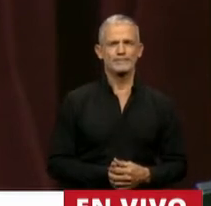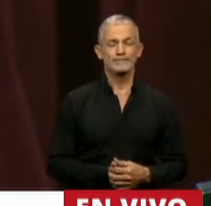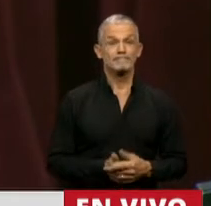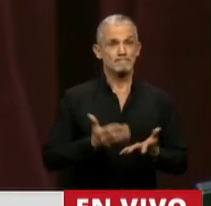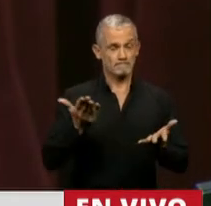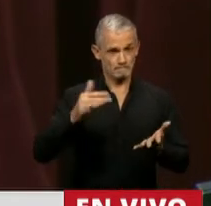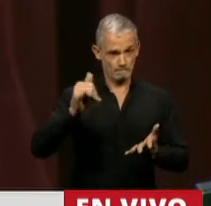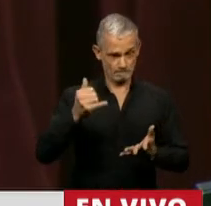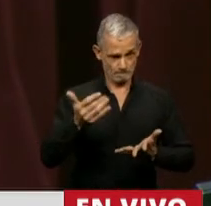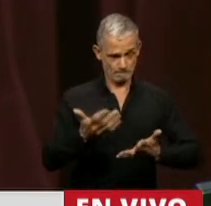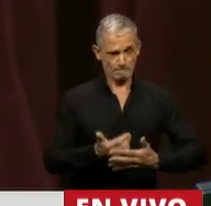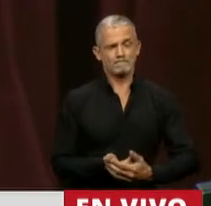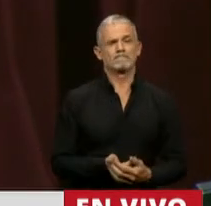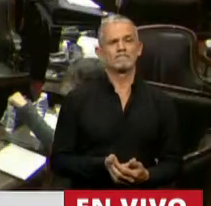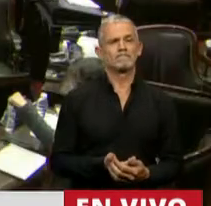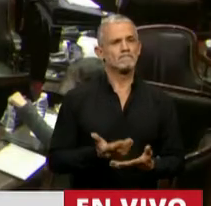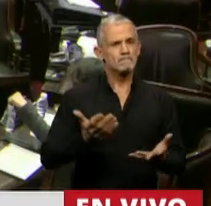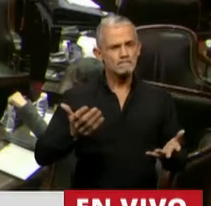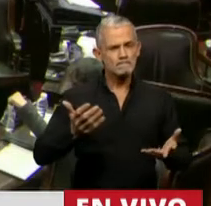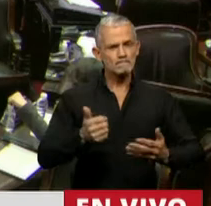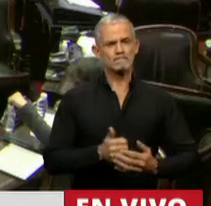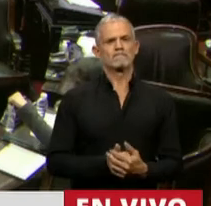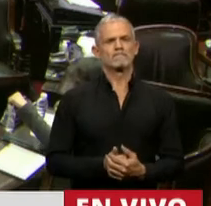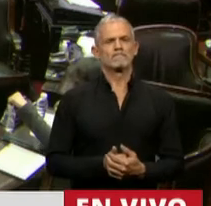Sí, señor presidente.